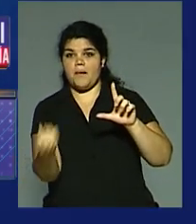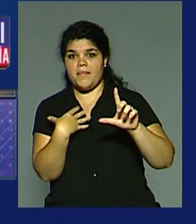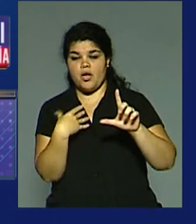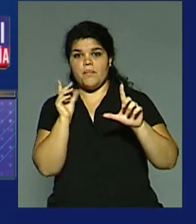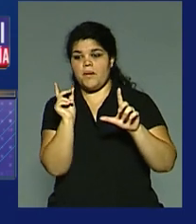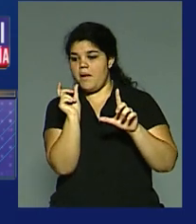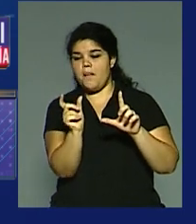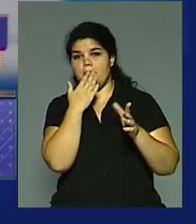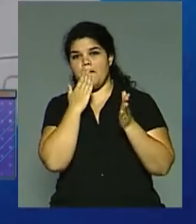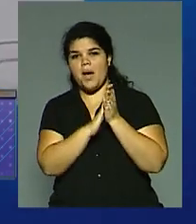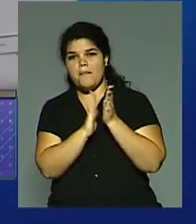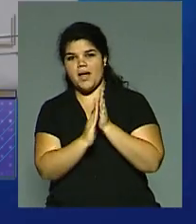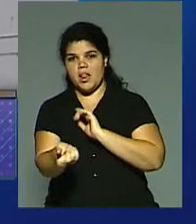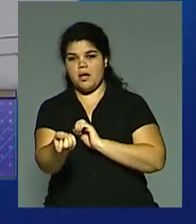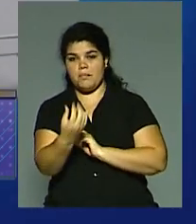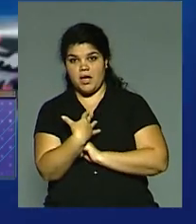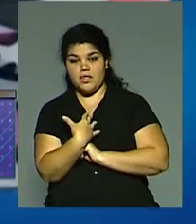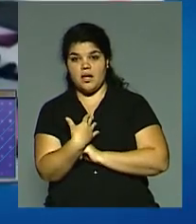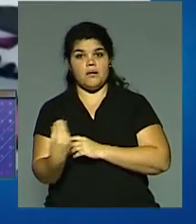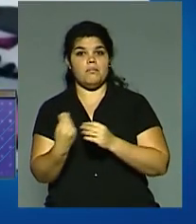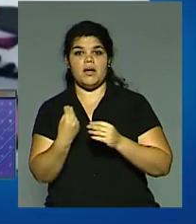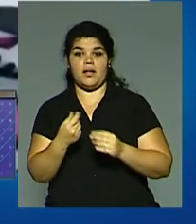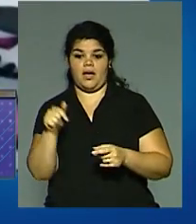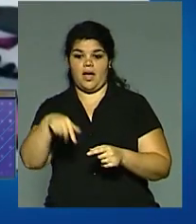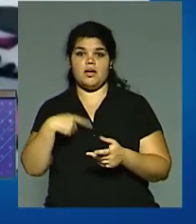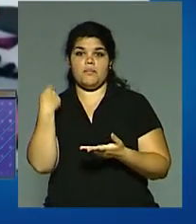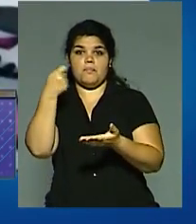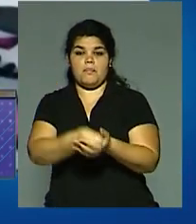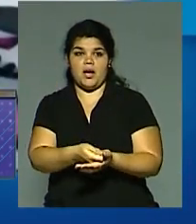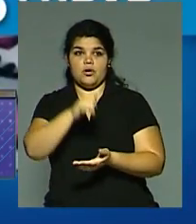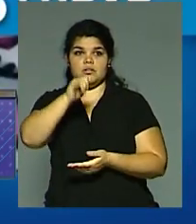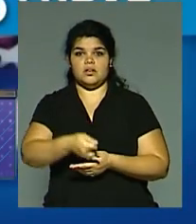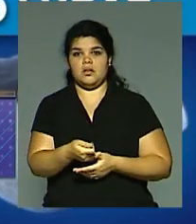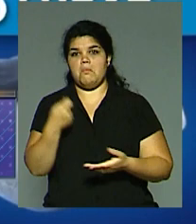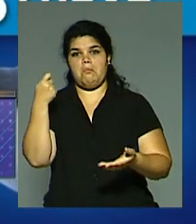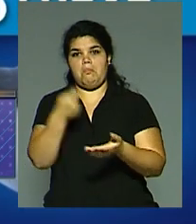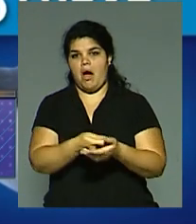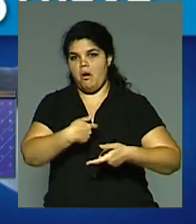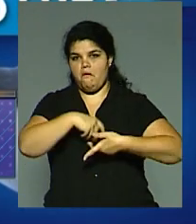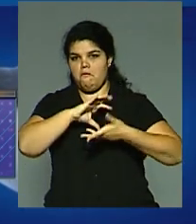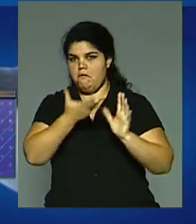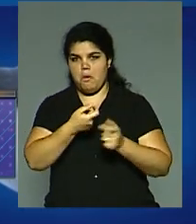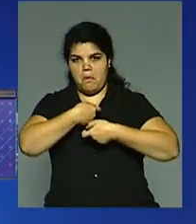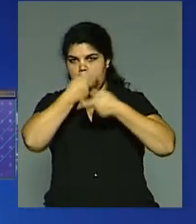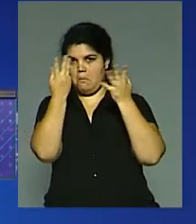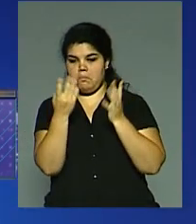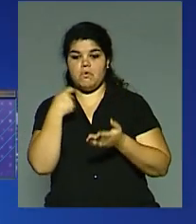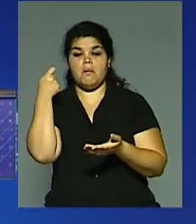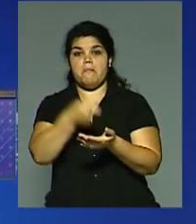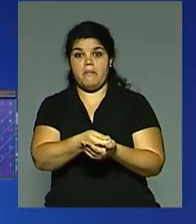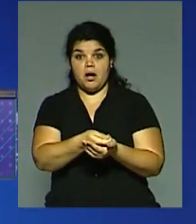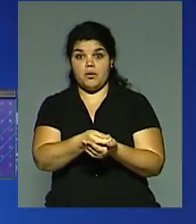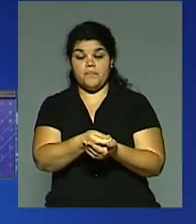cuadradito, un papelito, en donde lo que van a tener que hacer es hacer un pago, que lo van a pagar en Pago Mis Cuentas o en cualquier tipo de esas opciones. Van a